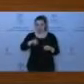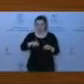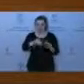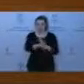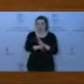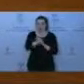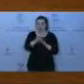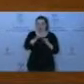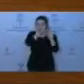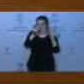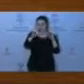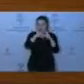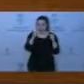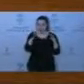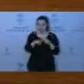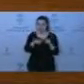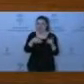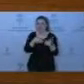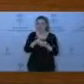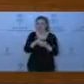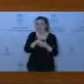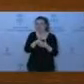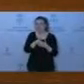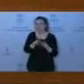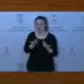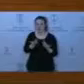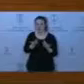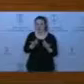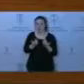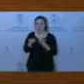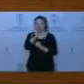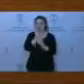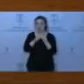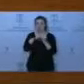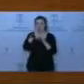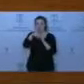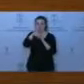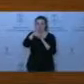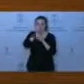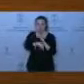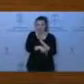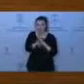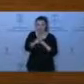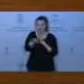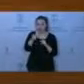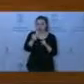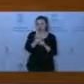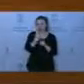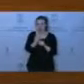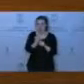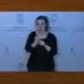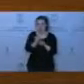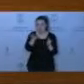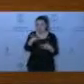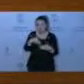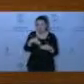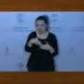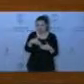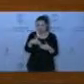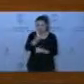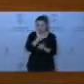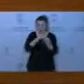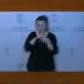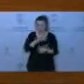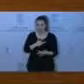que Asturias está estancada y su actividad económica ralentizada, generando el consiguiente desempleo que lastra nuestra economía. Actualmente,